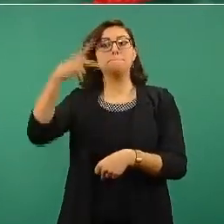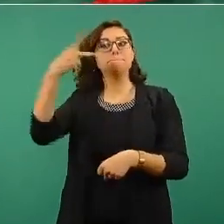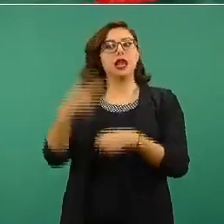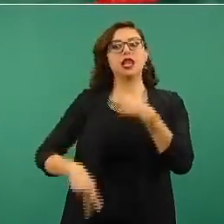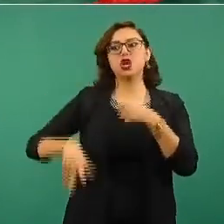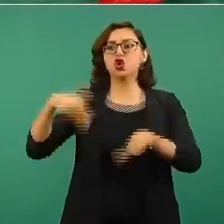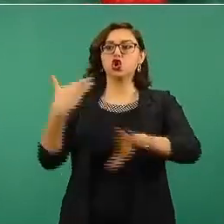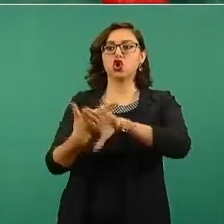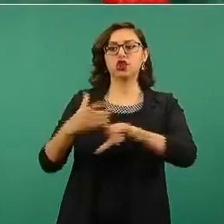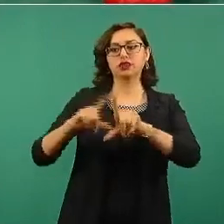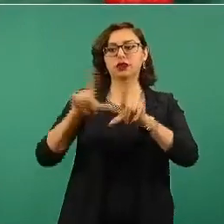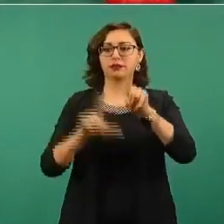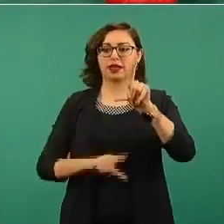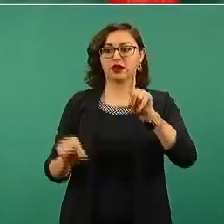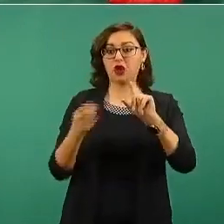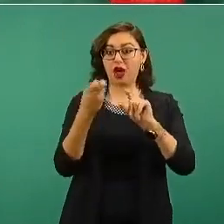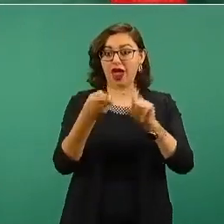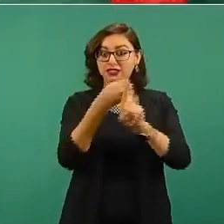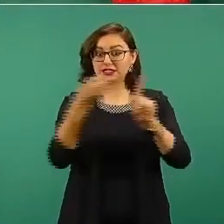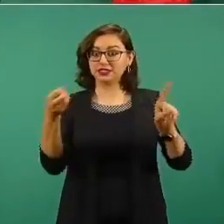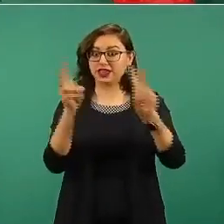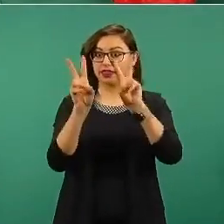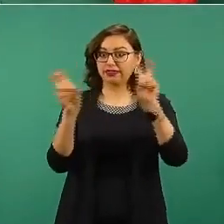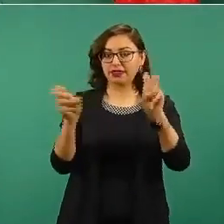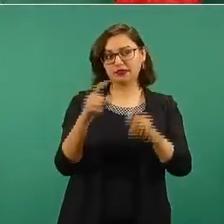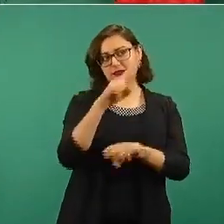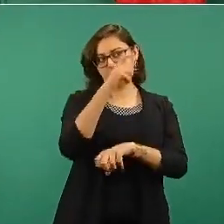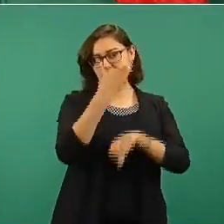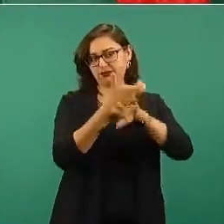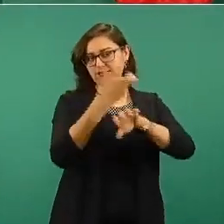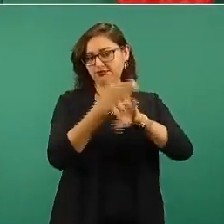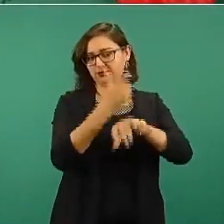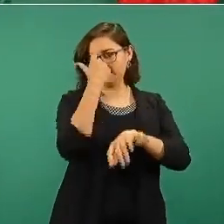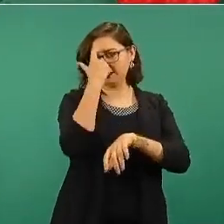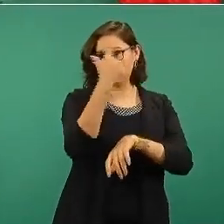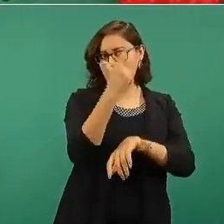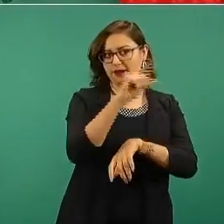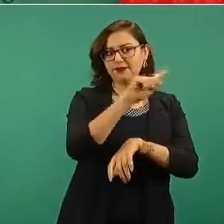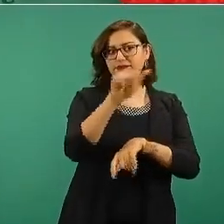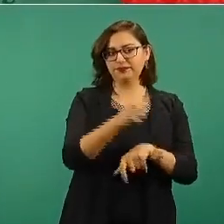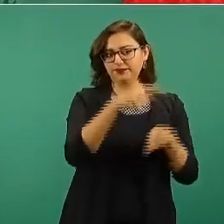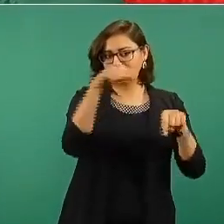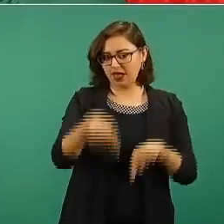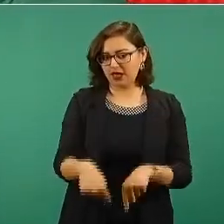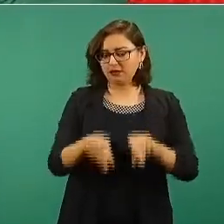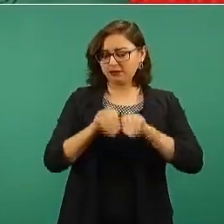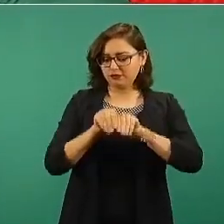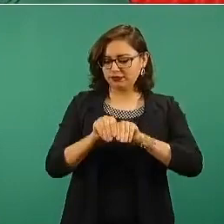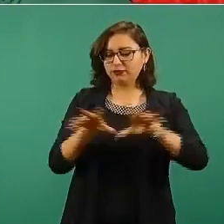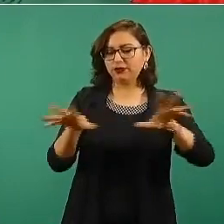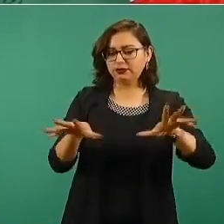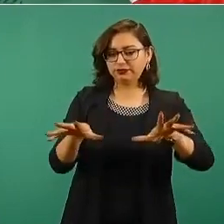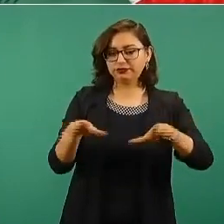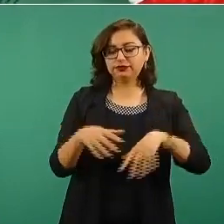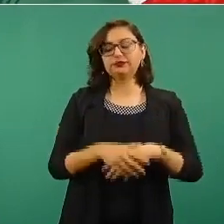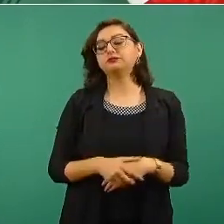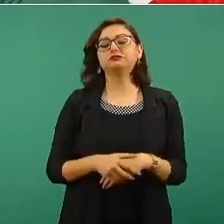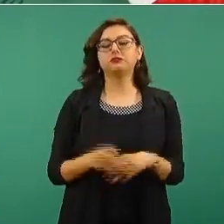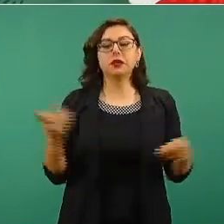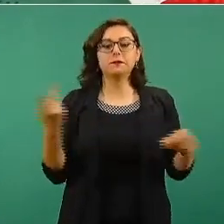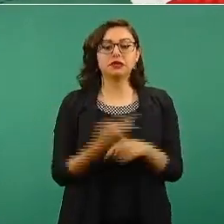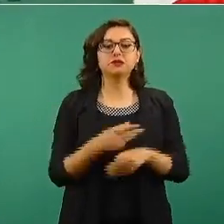Morris, que luego la usaron también después y no